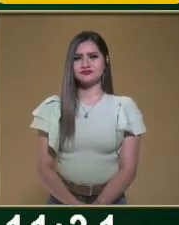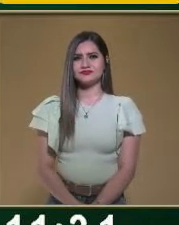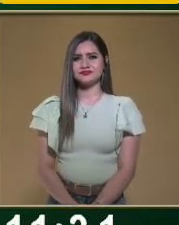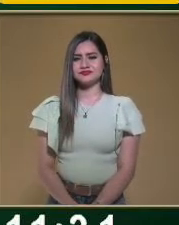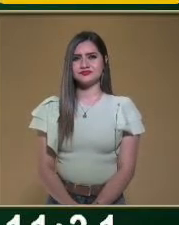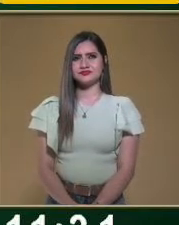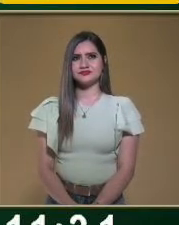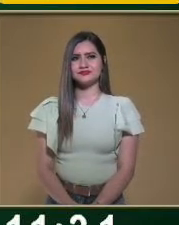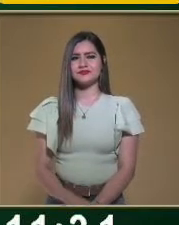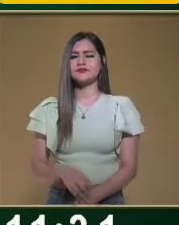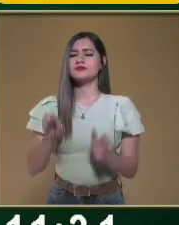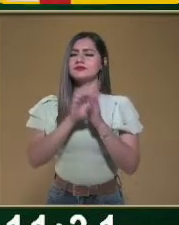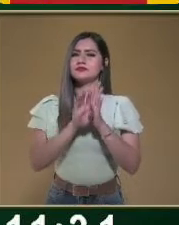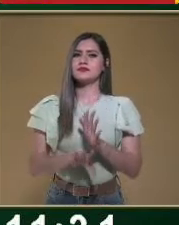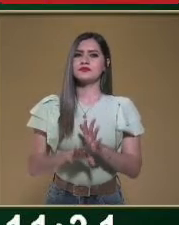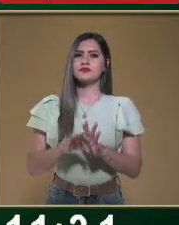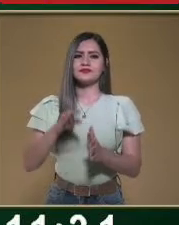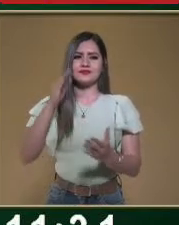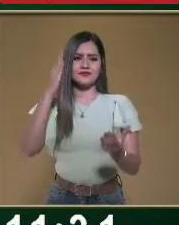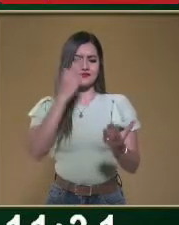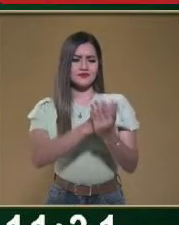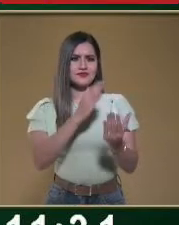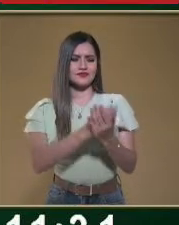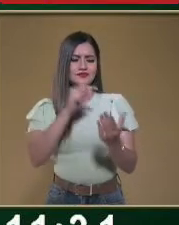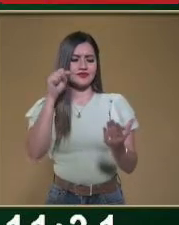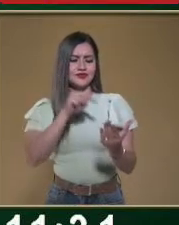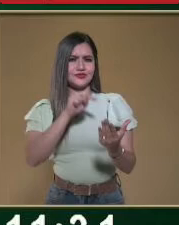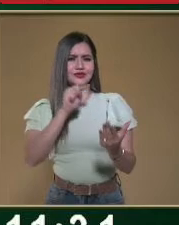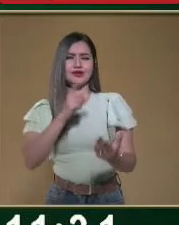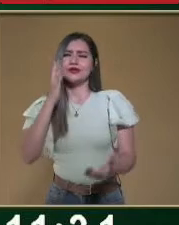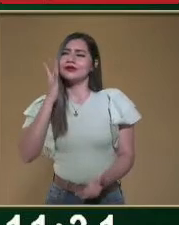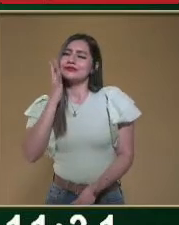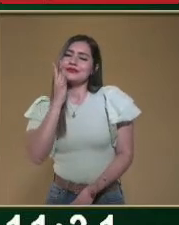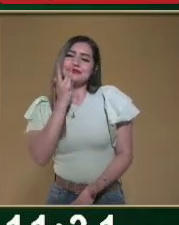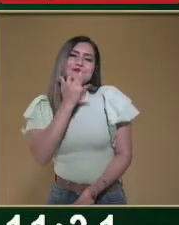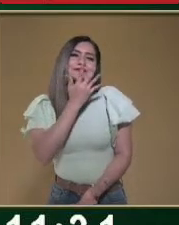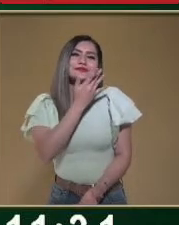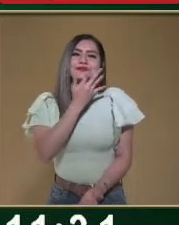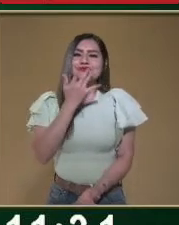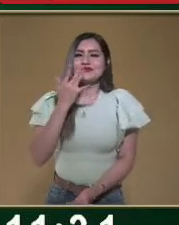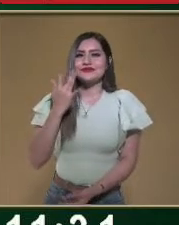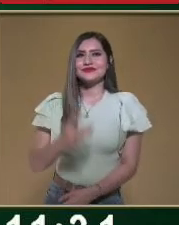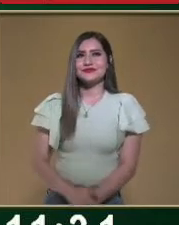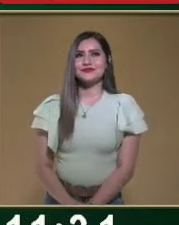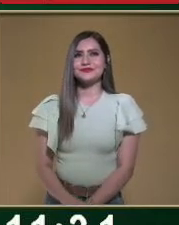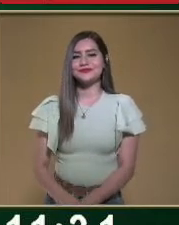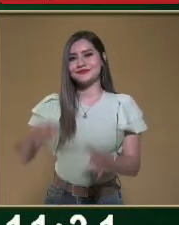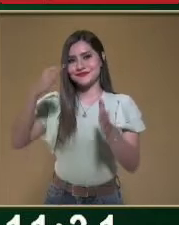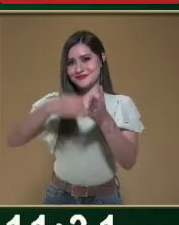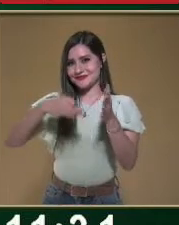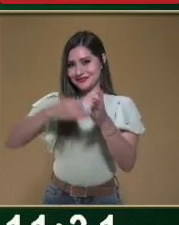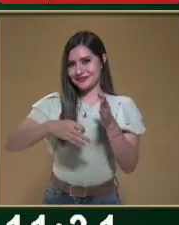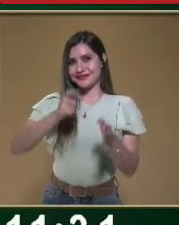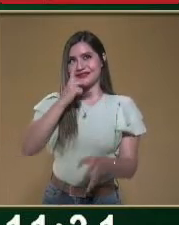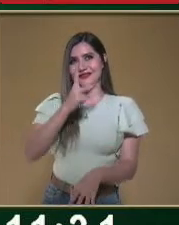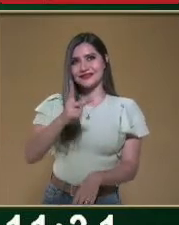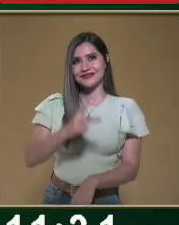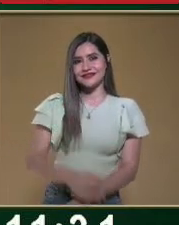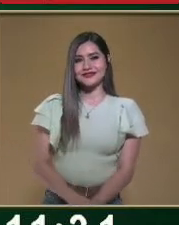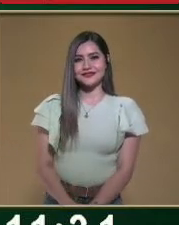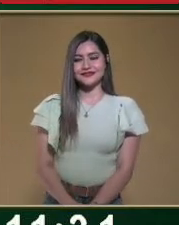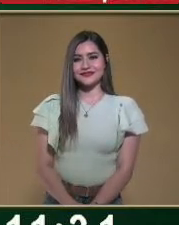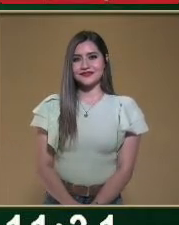Esos tacos son deliciosos. Así es, muy bien, maestra Ana. A ver, nos falta una palabra también, la que